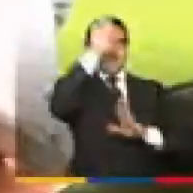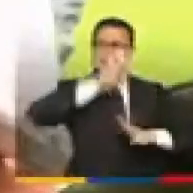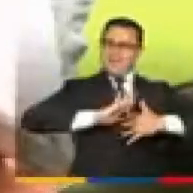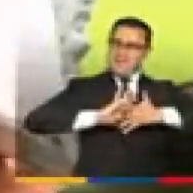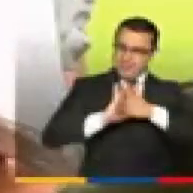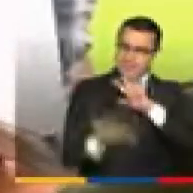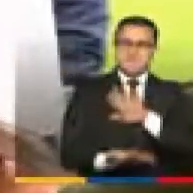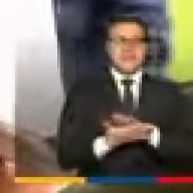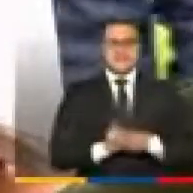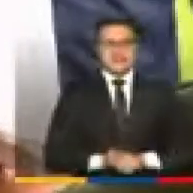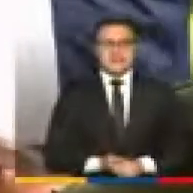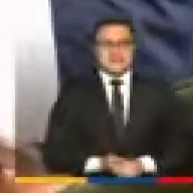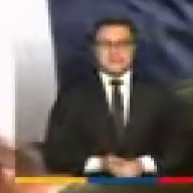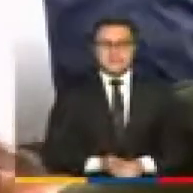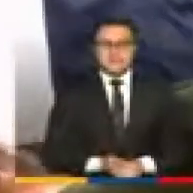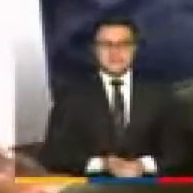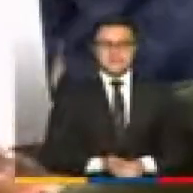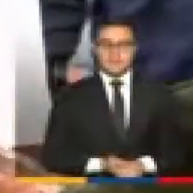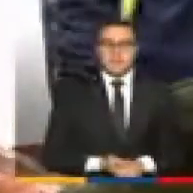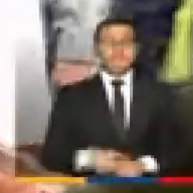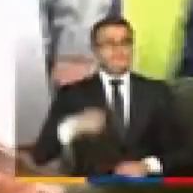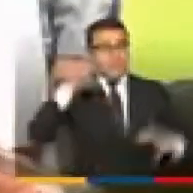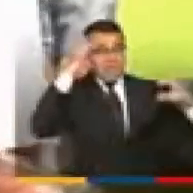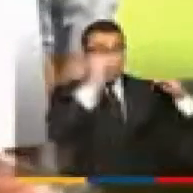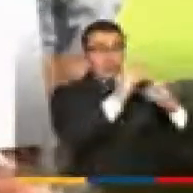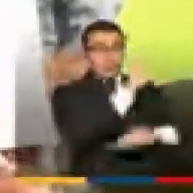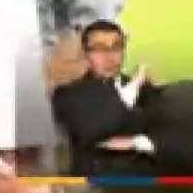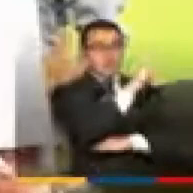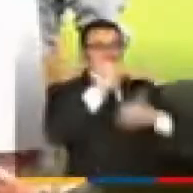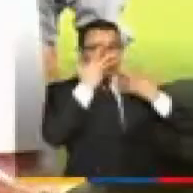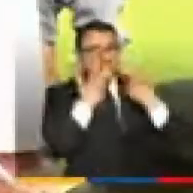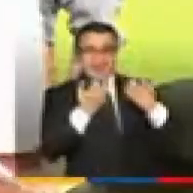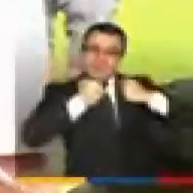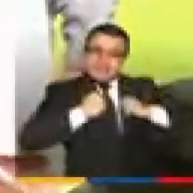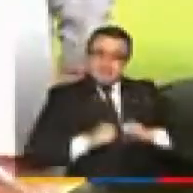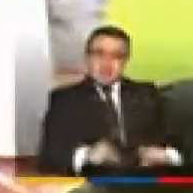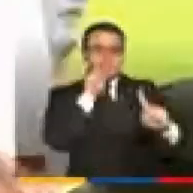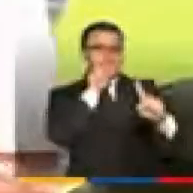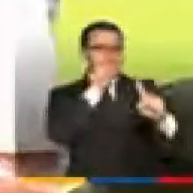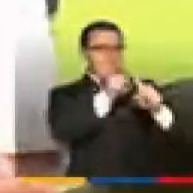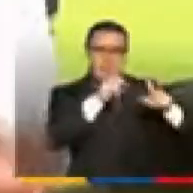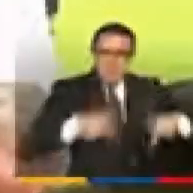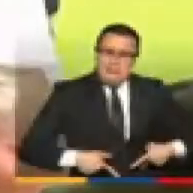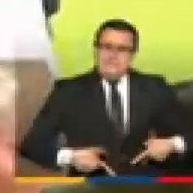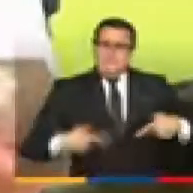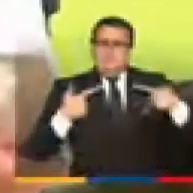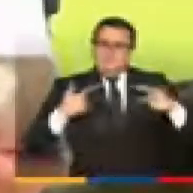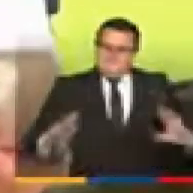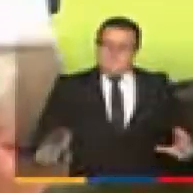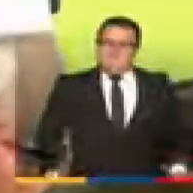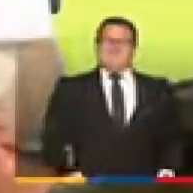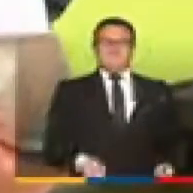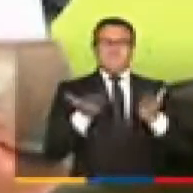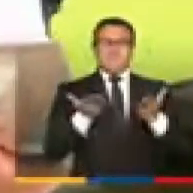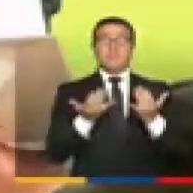el esfuerzo de crear una mejor política por la vida. Hoy, en compañía